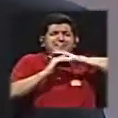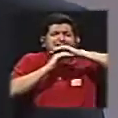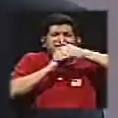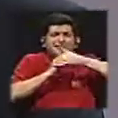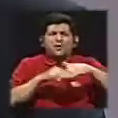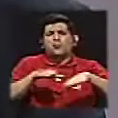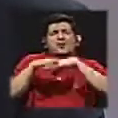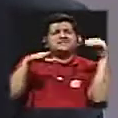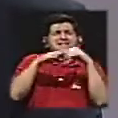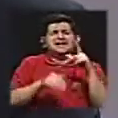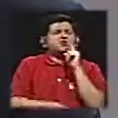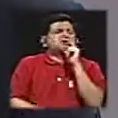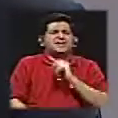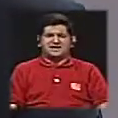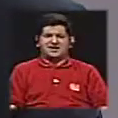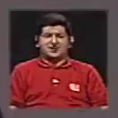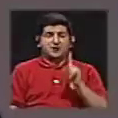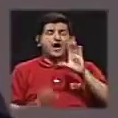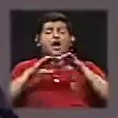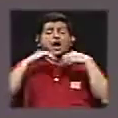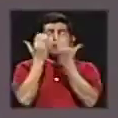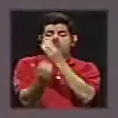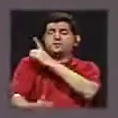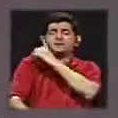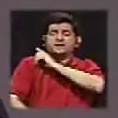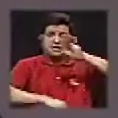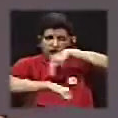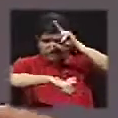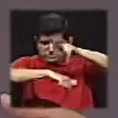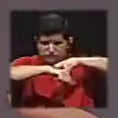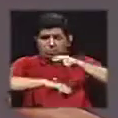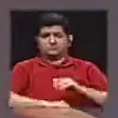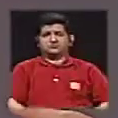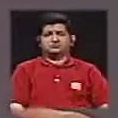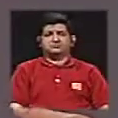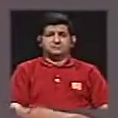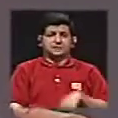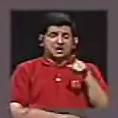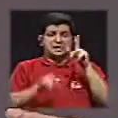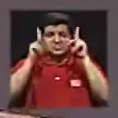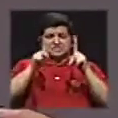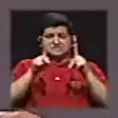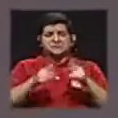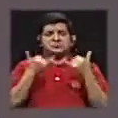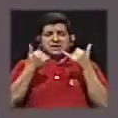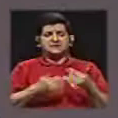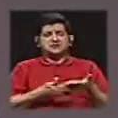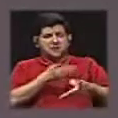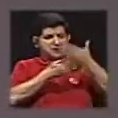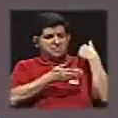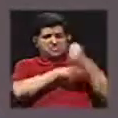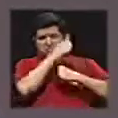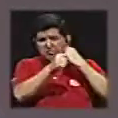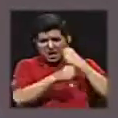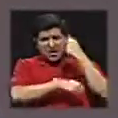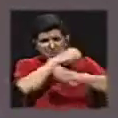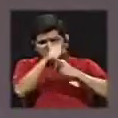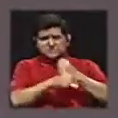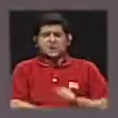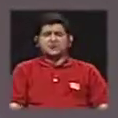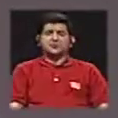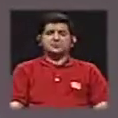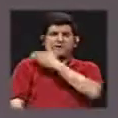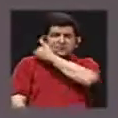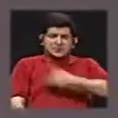cascarón? Bueno, hay un comité ejecutivo nacional, ¿verdad?, que viene de hace varios años, presidido por don